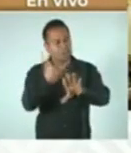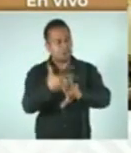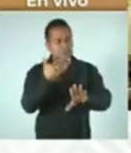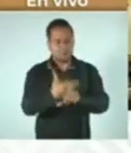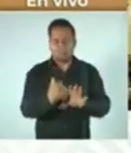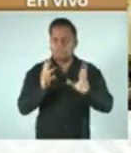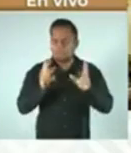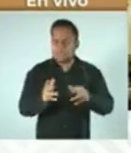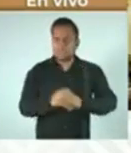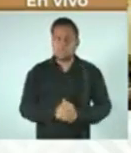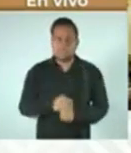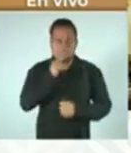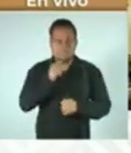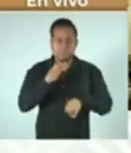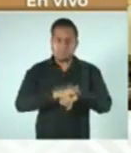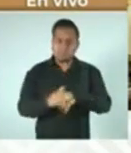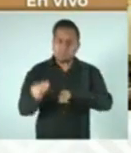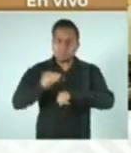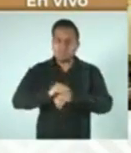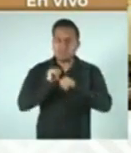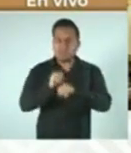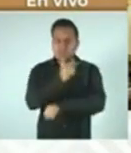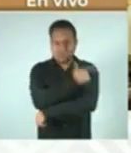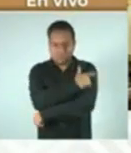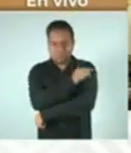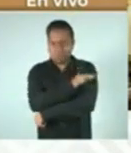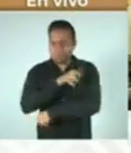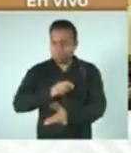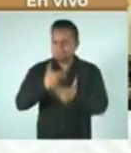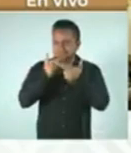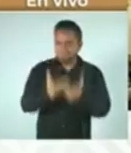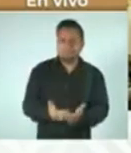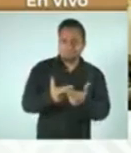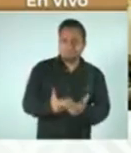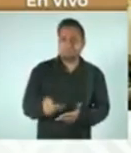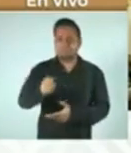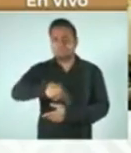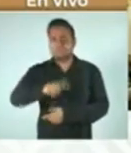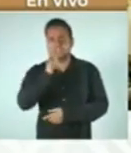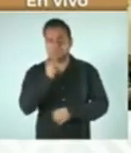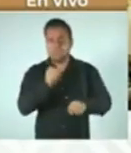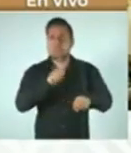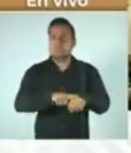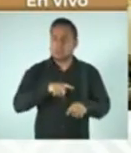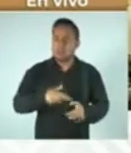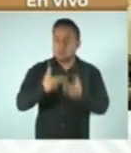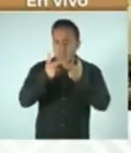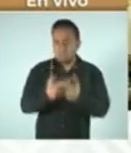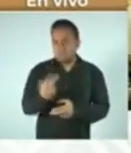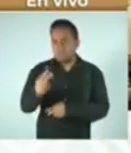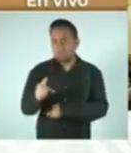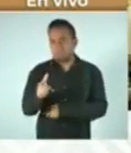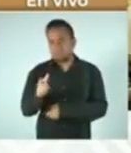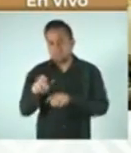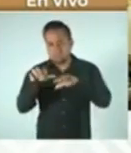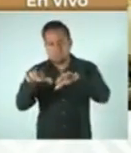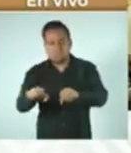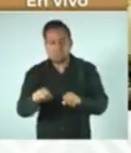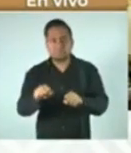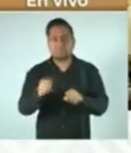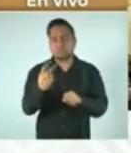se reforzó con la presencia de la Guardia Nacional, hay presencia de la Policía Estatal, dos ejecuciones de órdenes de